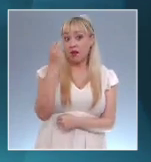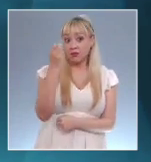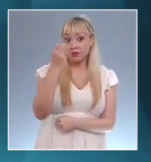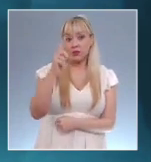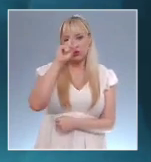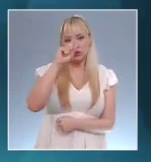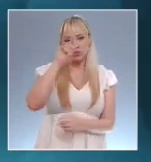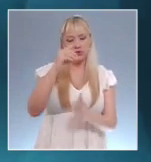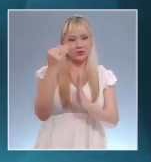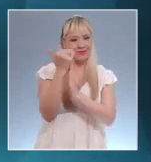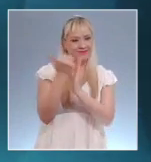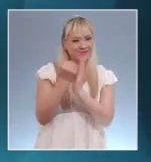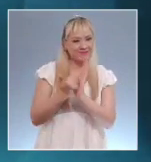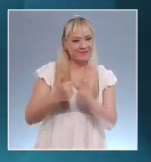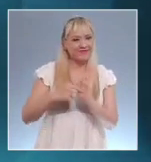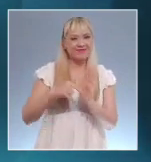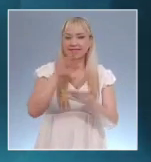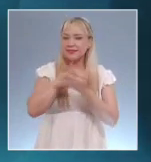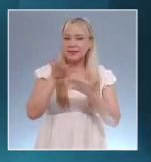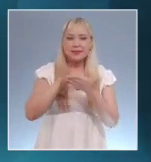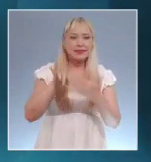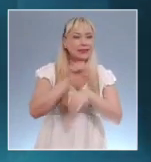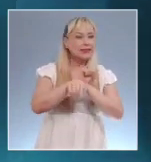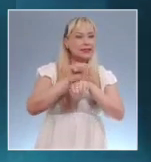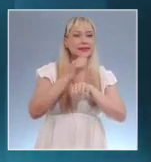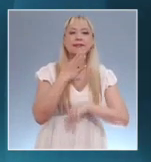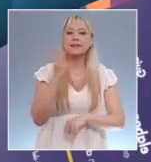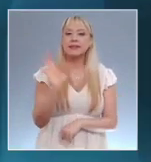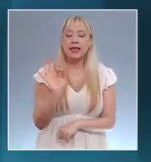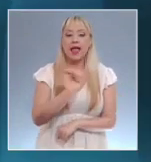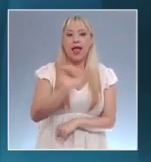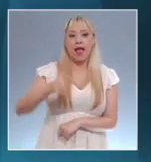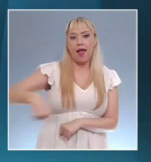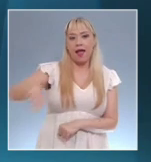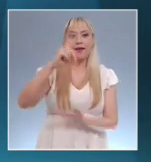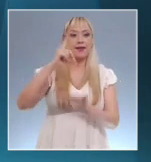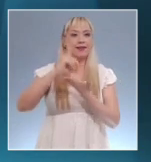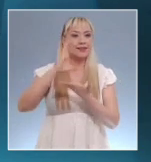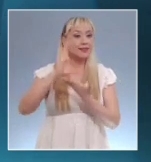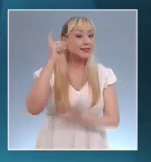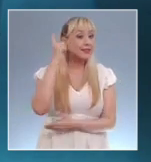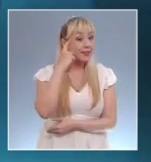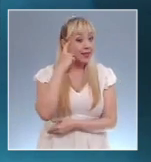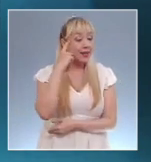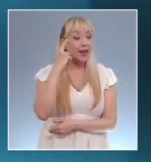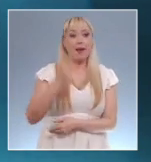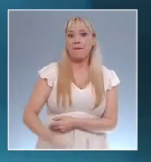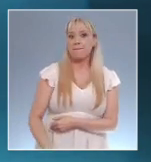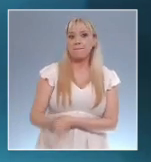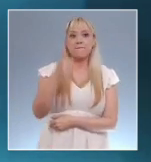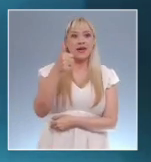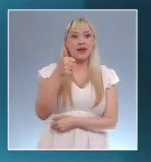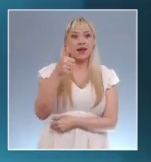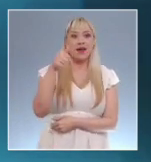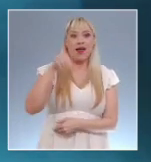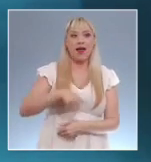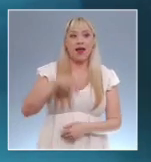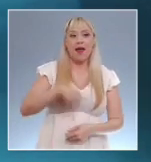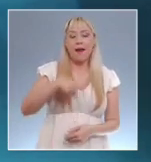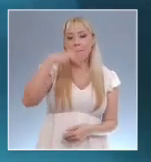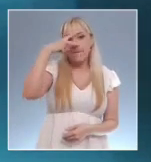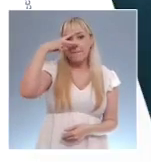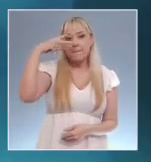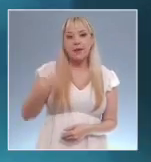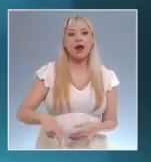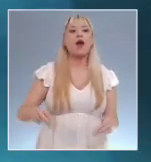lectura fácil para personas con discapacidad intelectual es el primer instrumento en nuestro país con sus